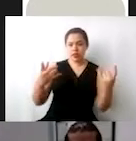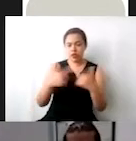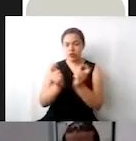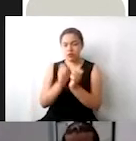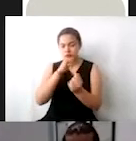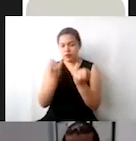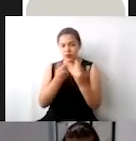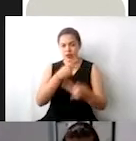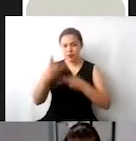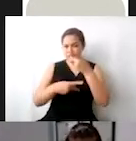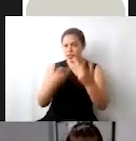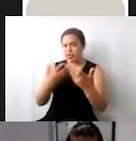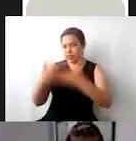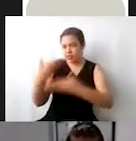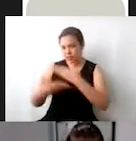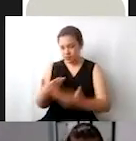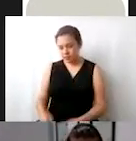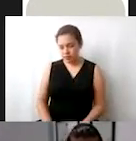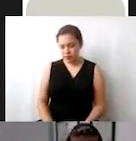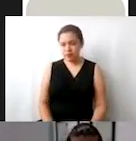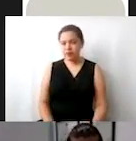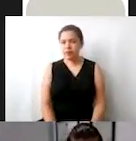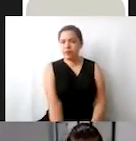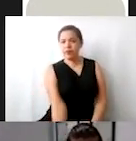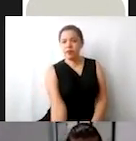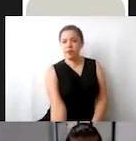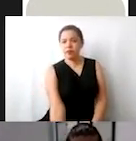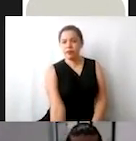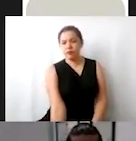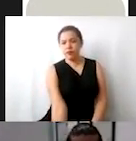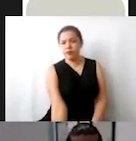esto es un poco, en